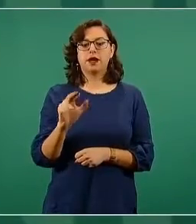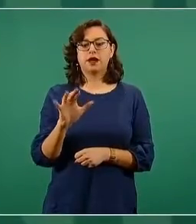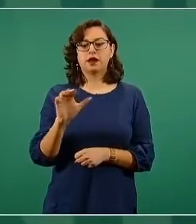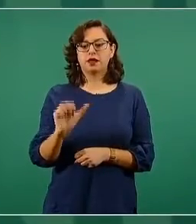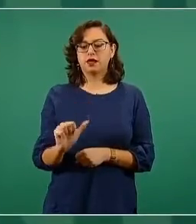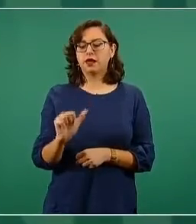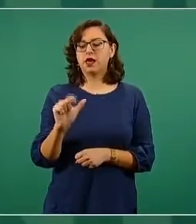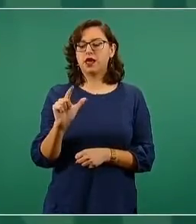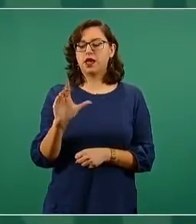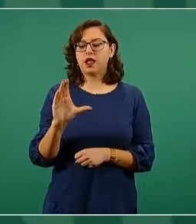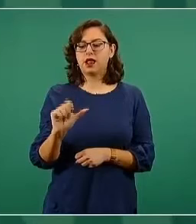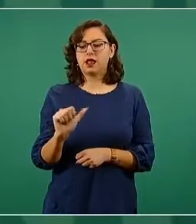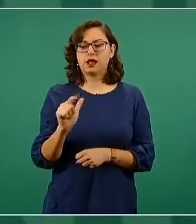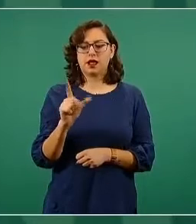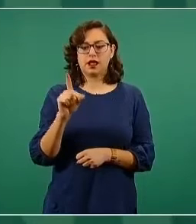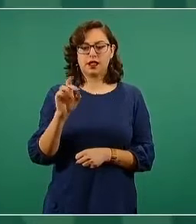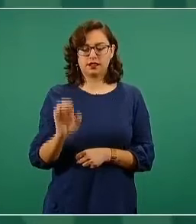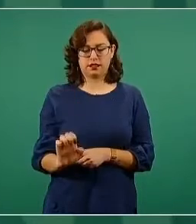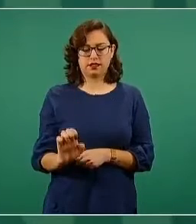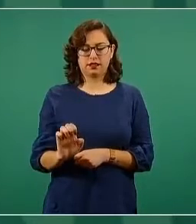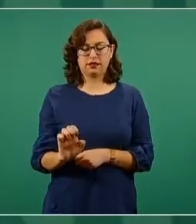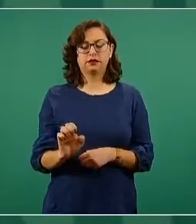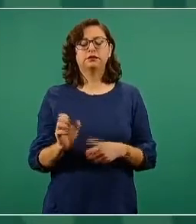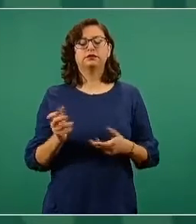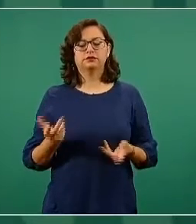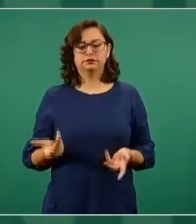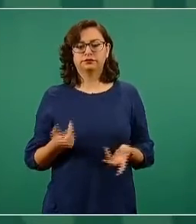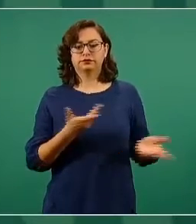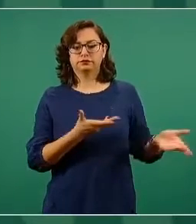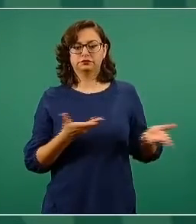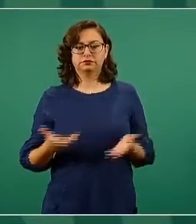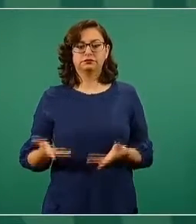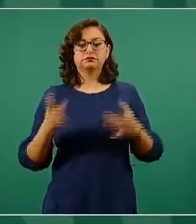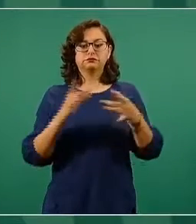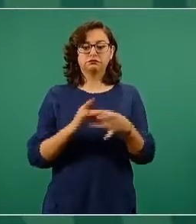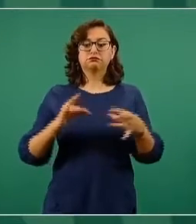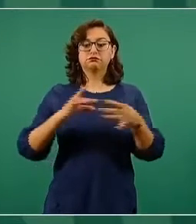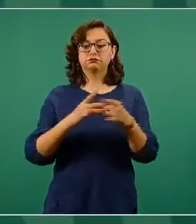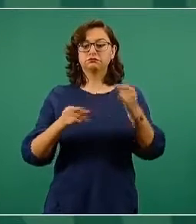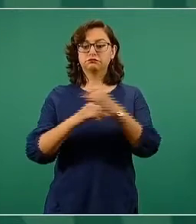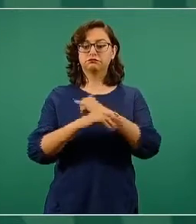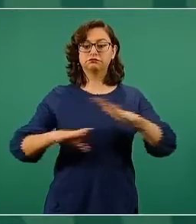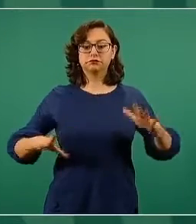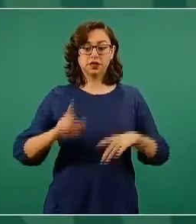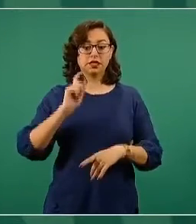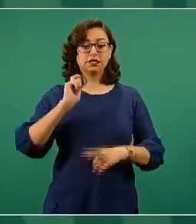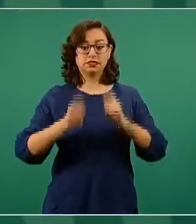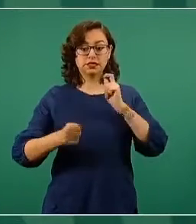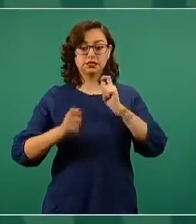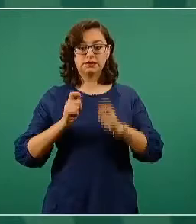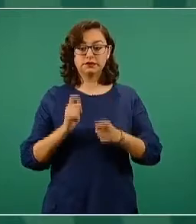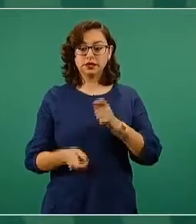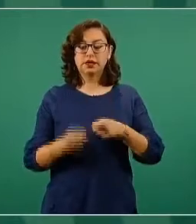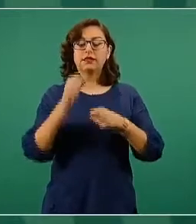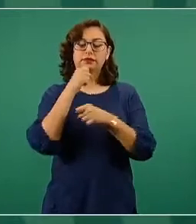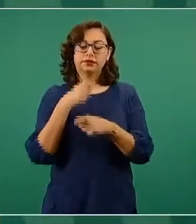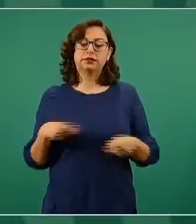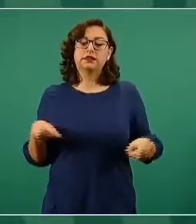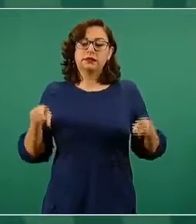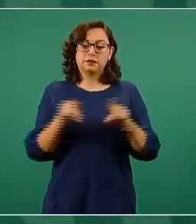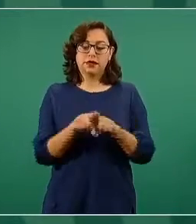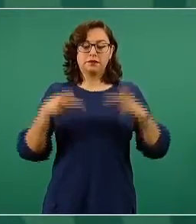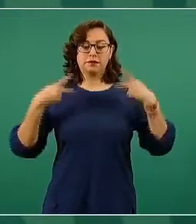sobre esta reforma, y también vamos a escuchar a los